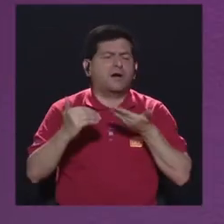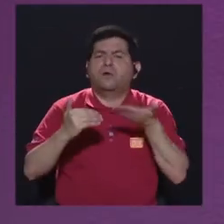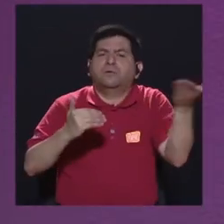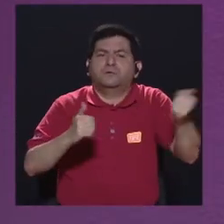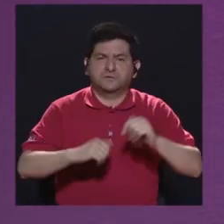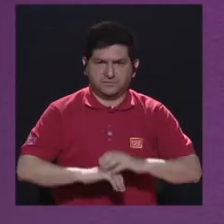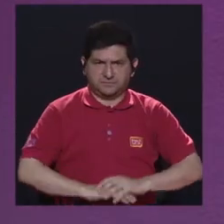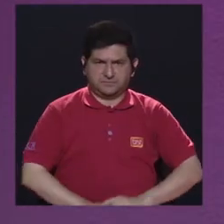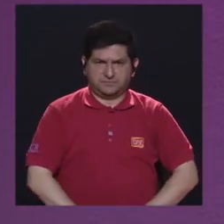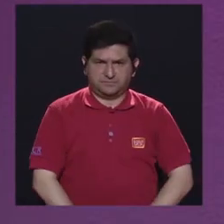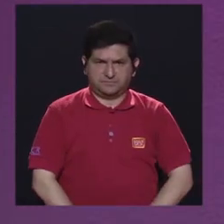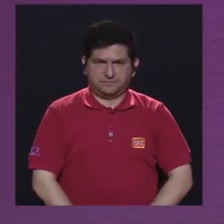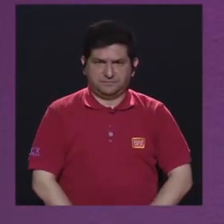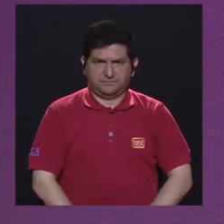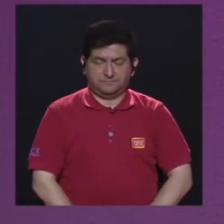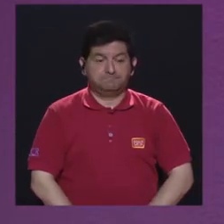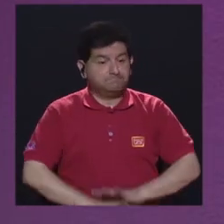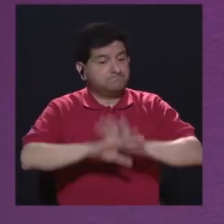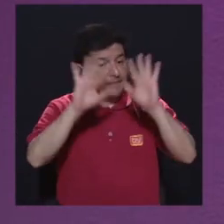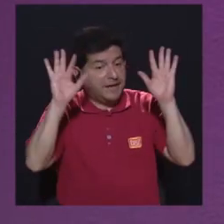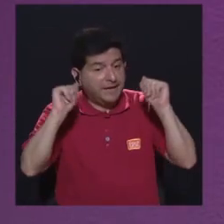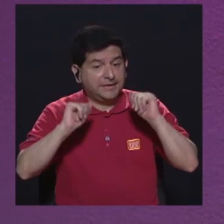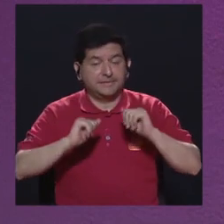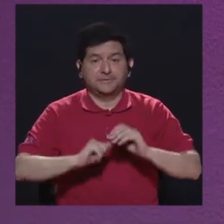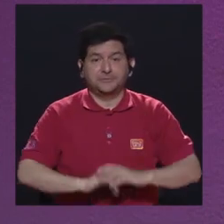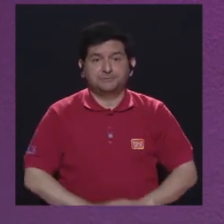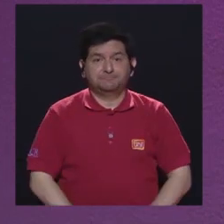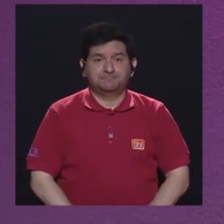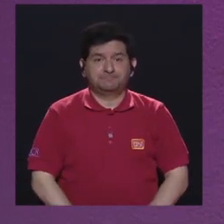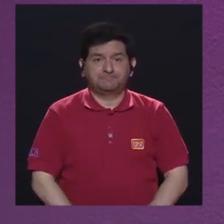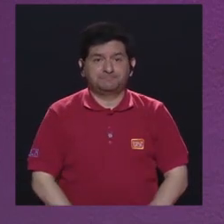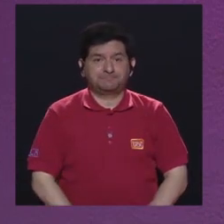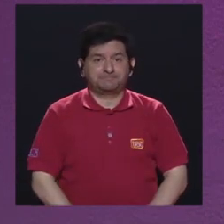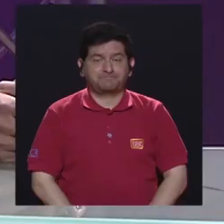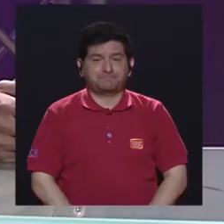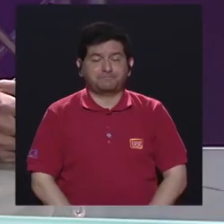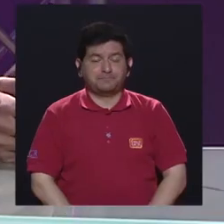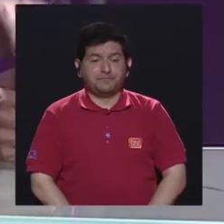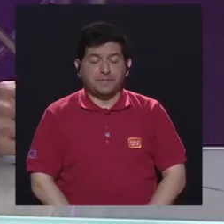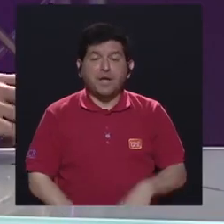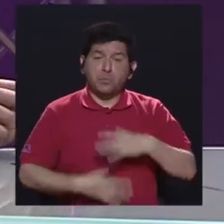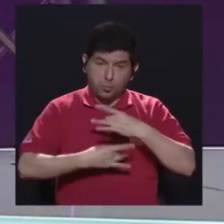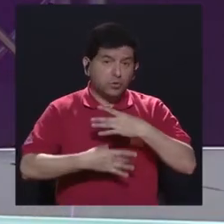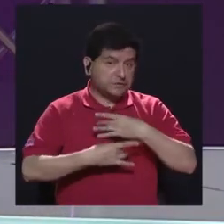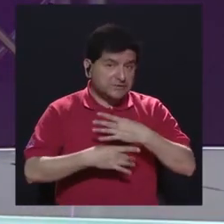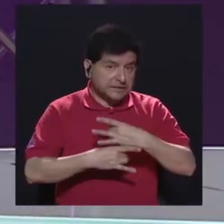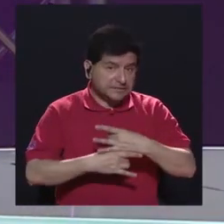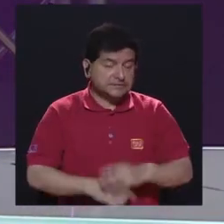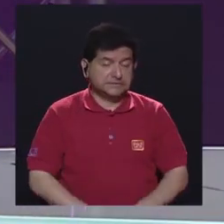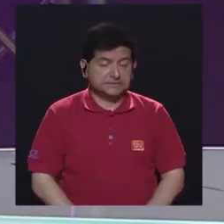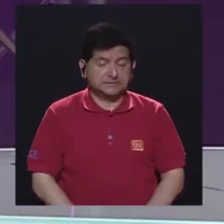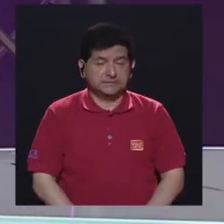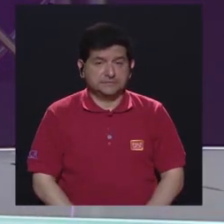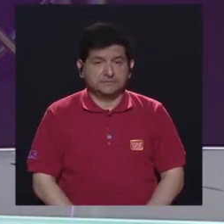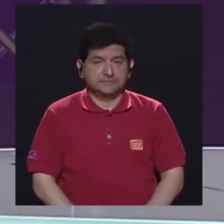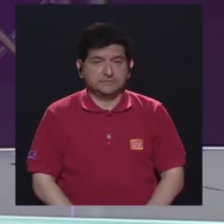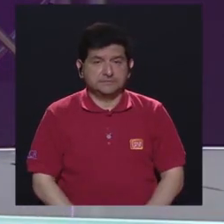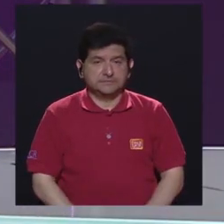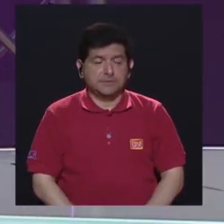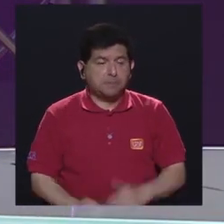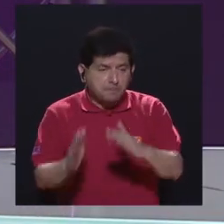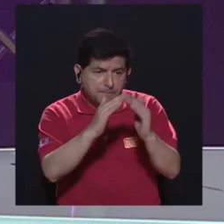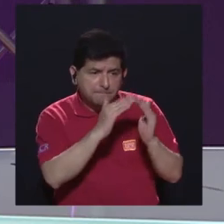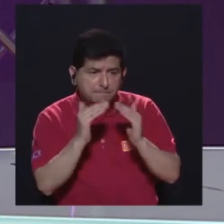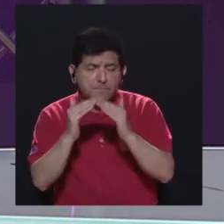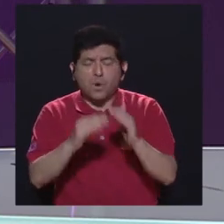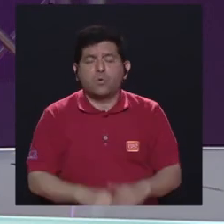Entonces, claro. Pero es bien interesante porque aparte eso, pues como que las